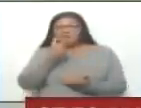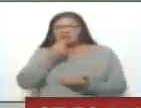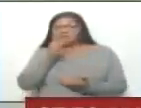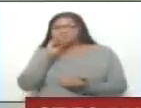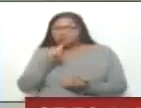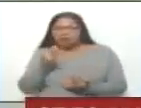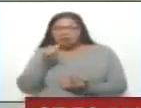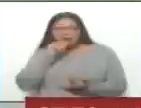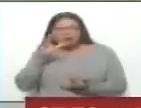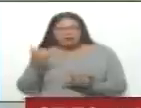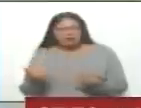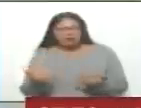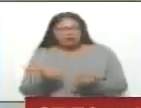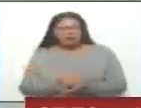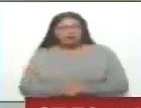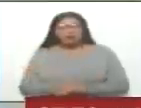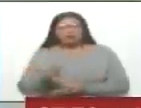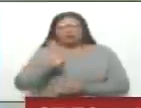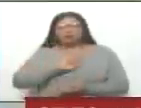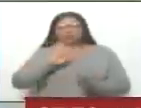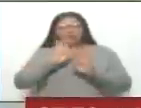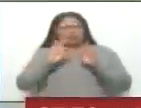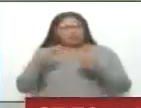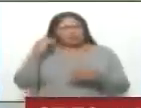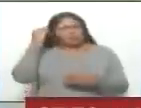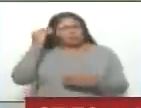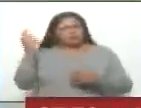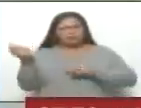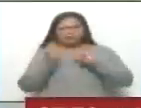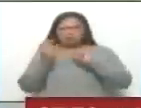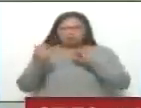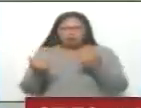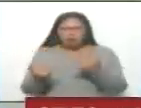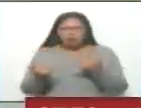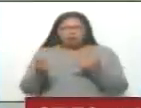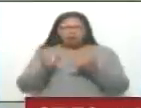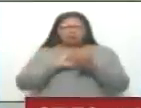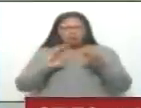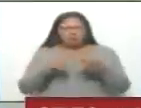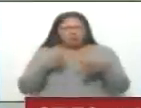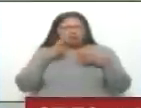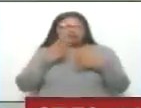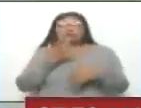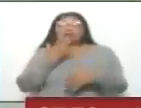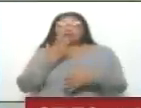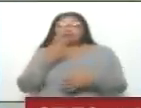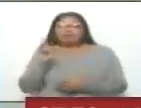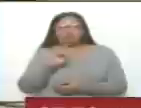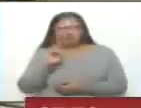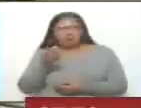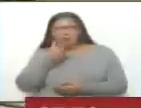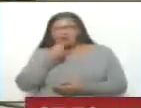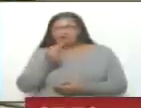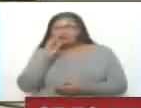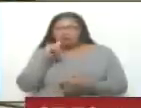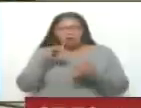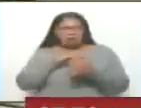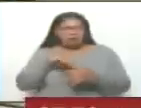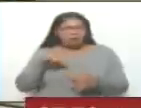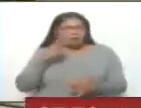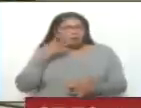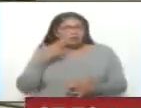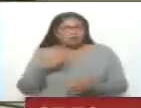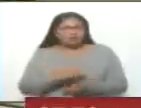aquellos quienes desde su individualidad creen que discutir la convención colectiva es sencilla. No es fácil en este momento,